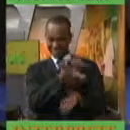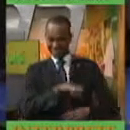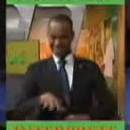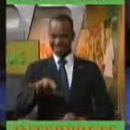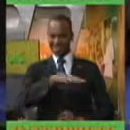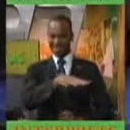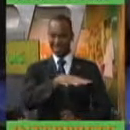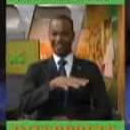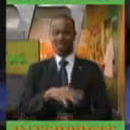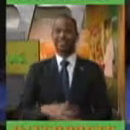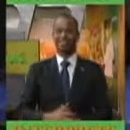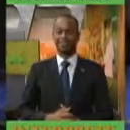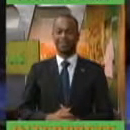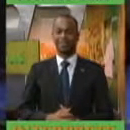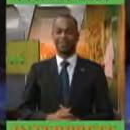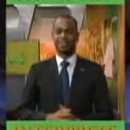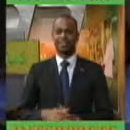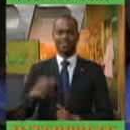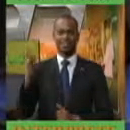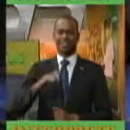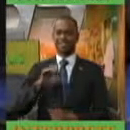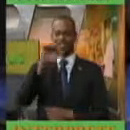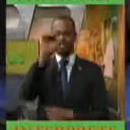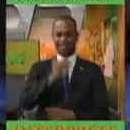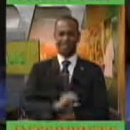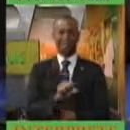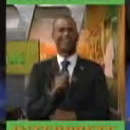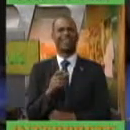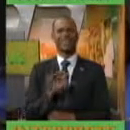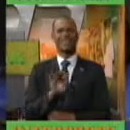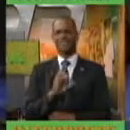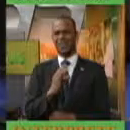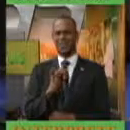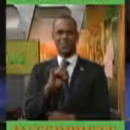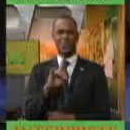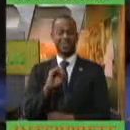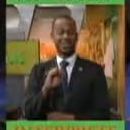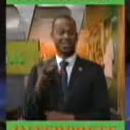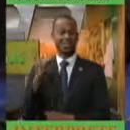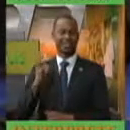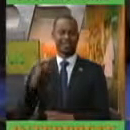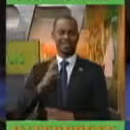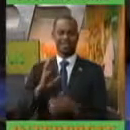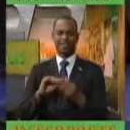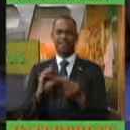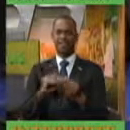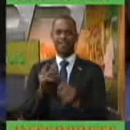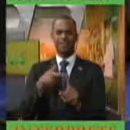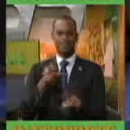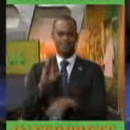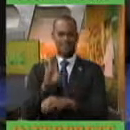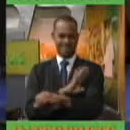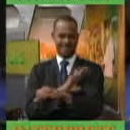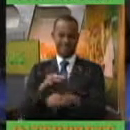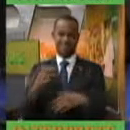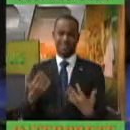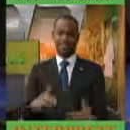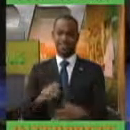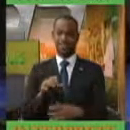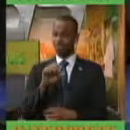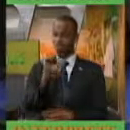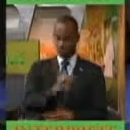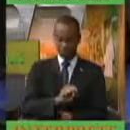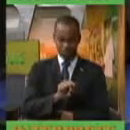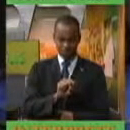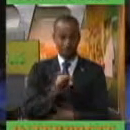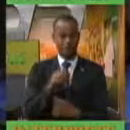sur profundo. Alguien dijo aquí el sur fecundo, dijo aquí el gobernador de Barahona, porque dices el sur profundo,